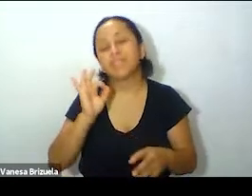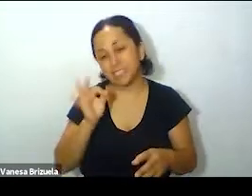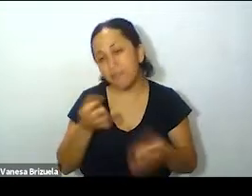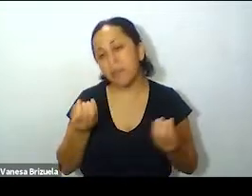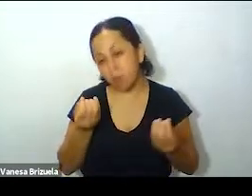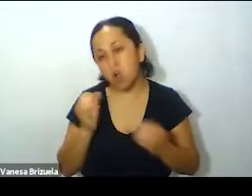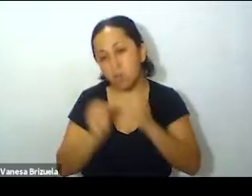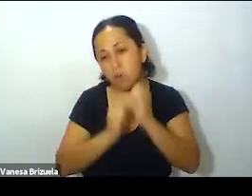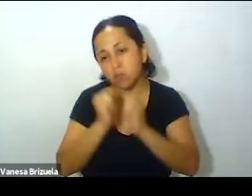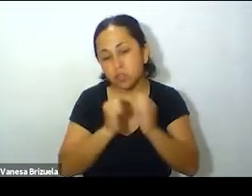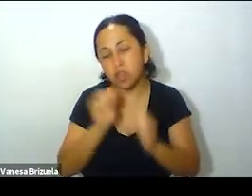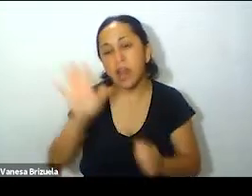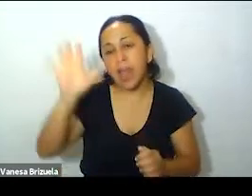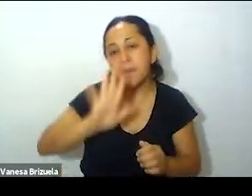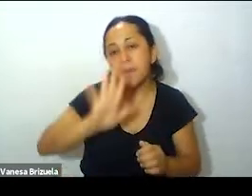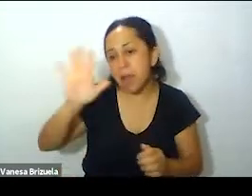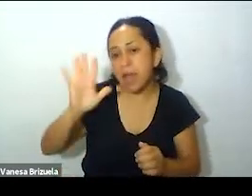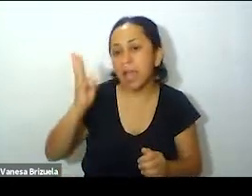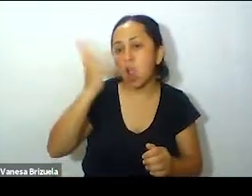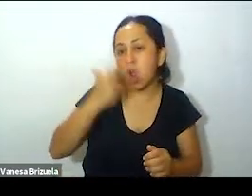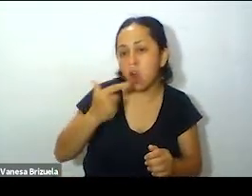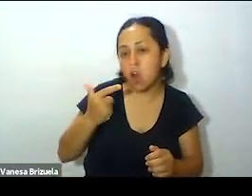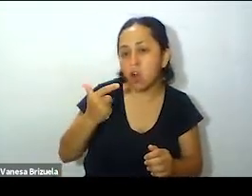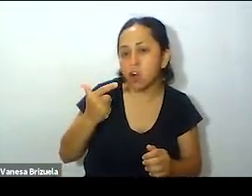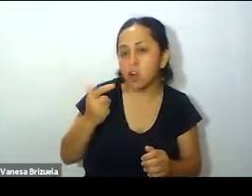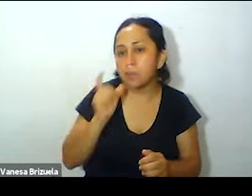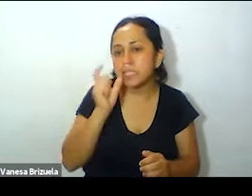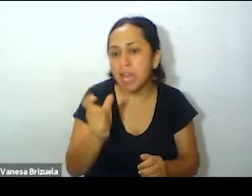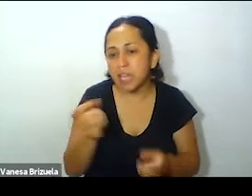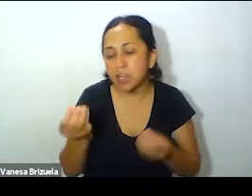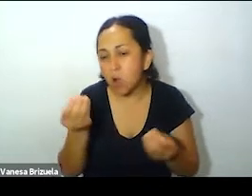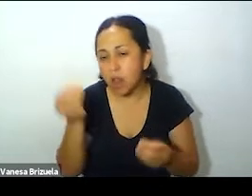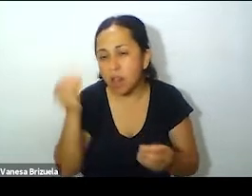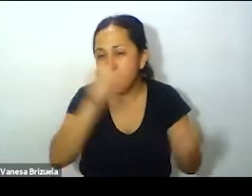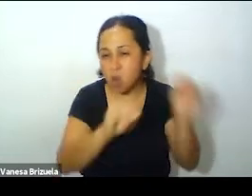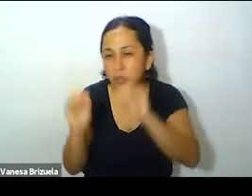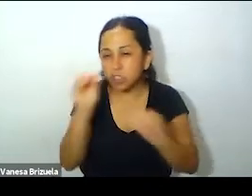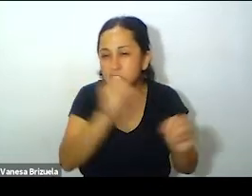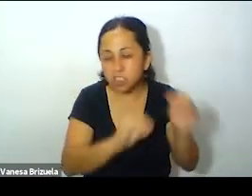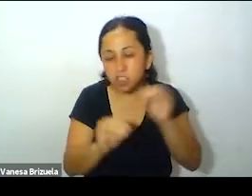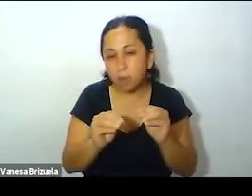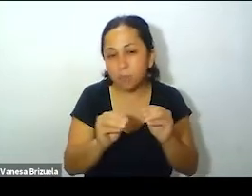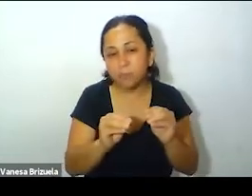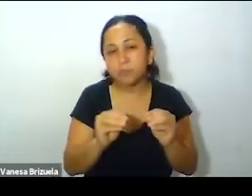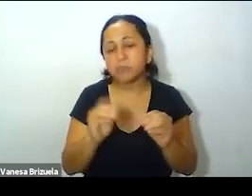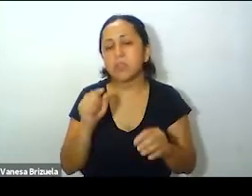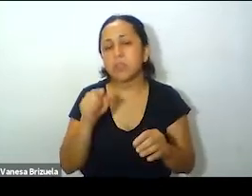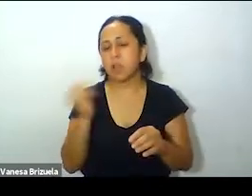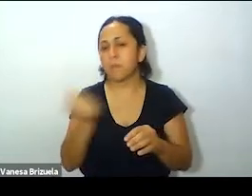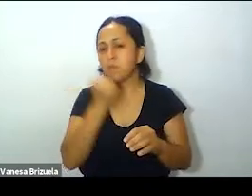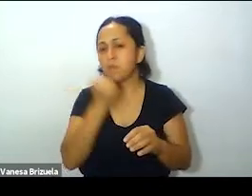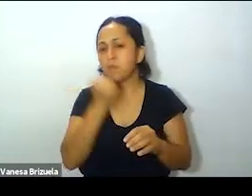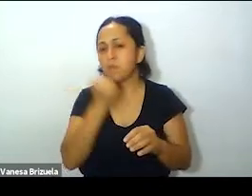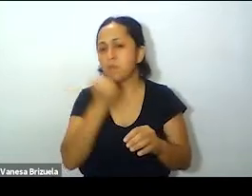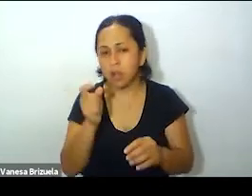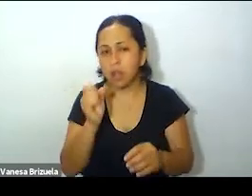ya sabemos cómo funcionan las imágenes y los colores en una composición, pero parte